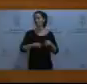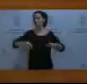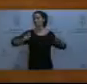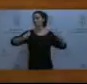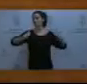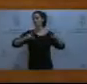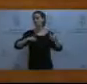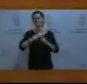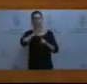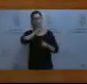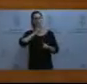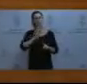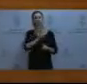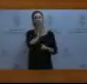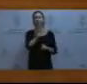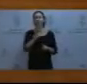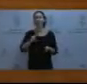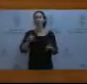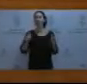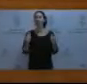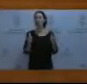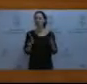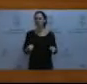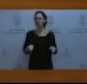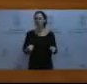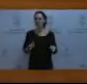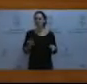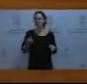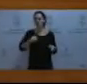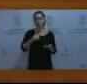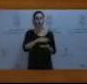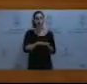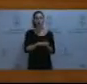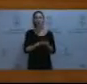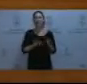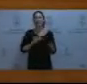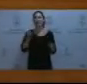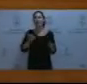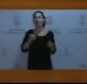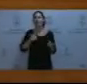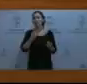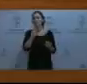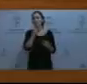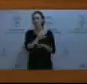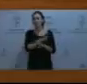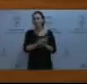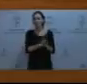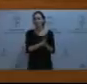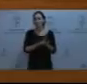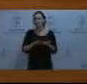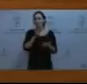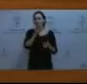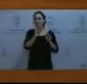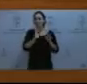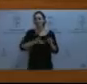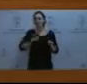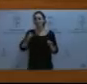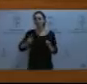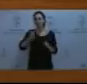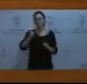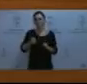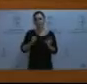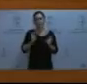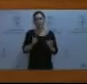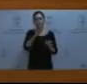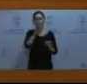y porque a él le parece que la tiene. Yo no me voy aquí a jugar el criterio del alcalde, pero en este caso, en un BIC, el criterio del alcalde vale lo mismo que el mío. Es